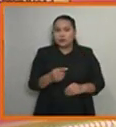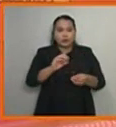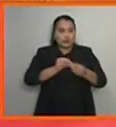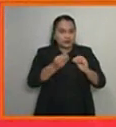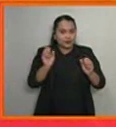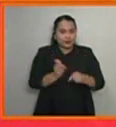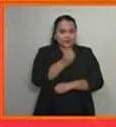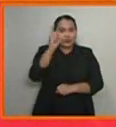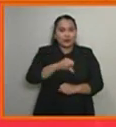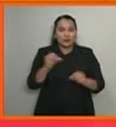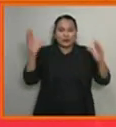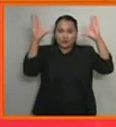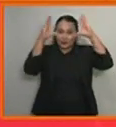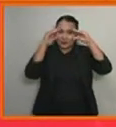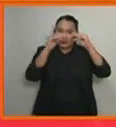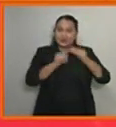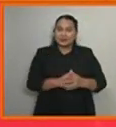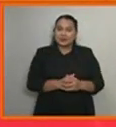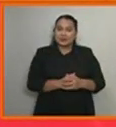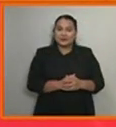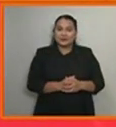es